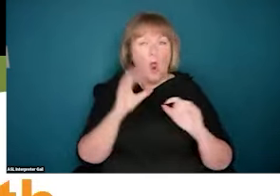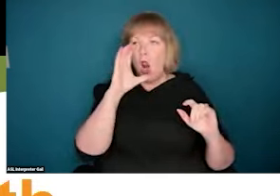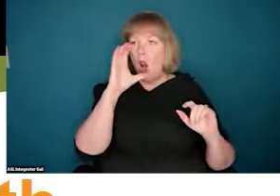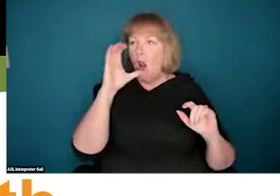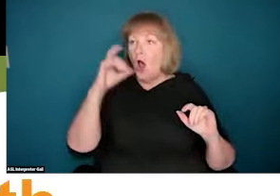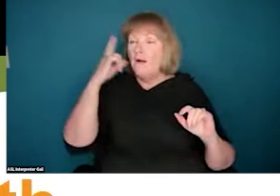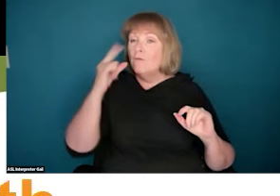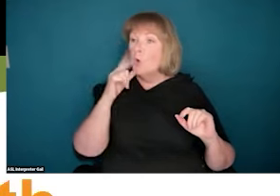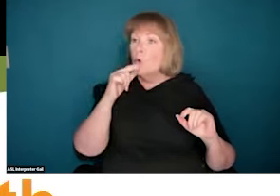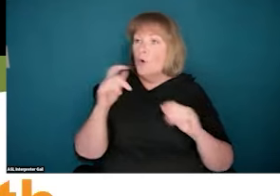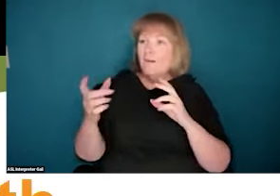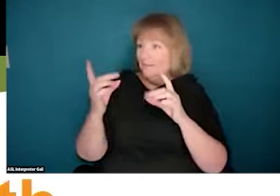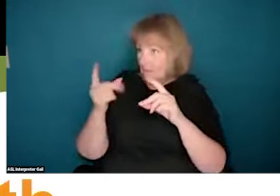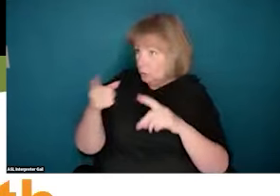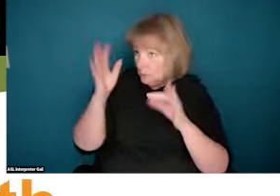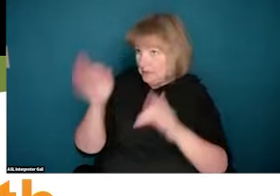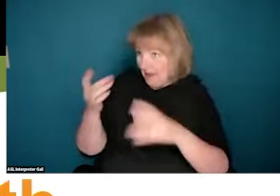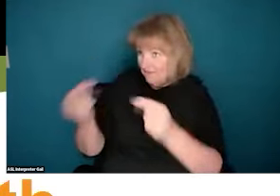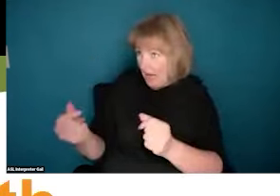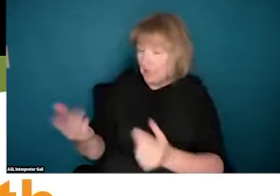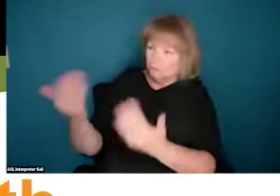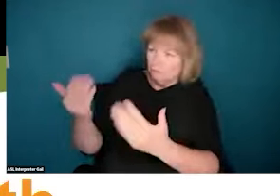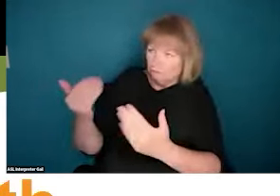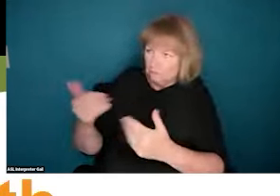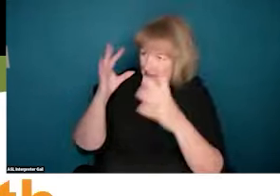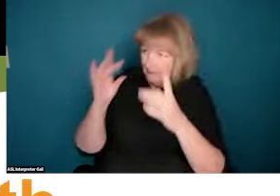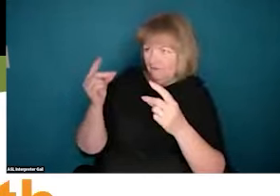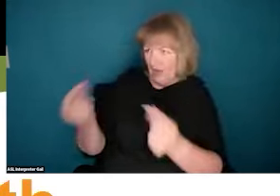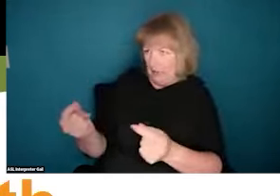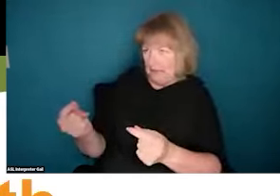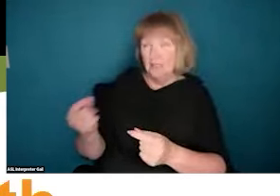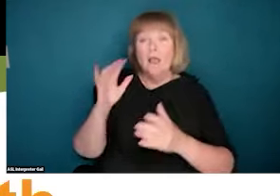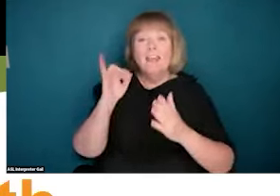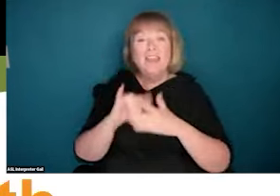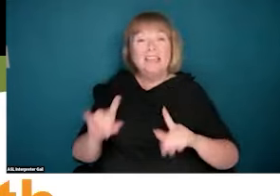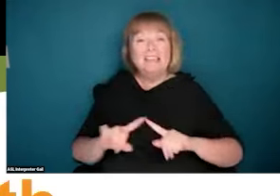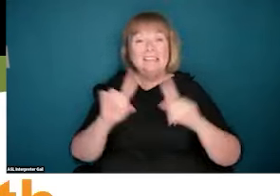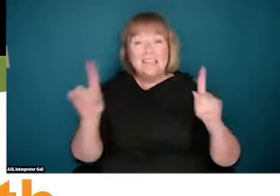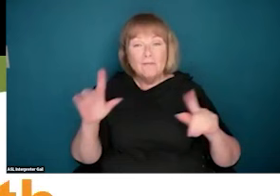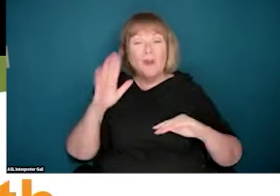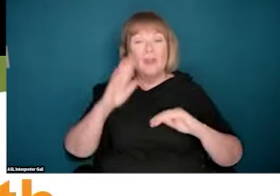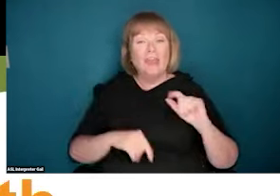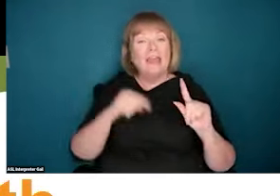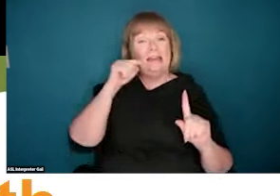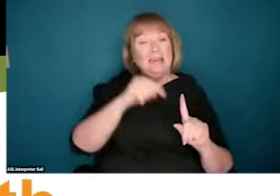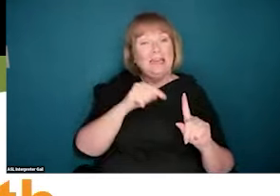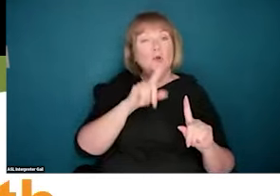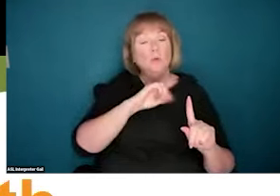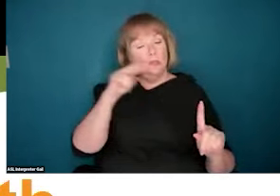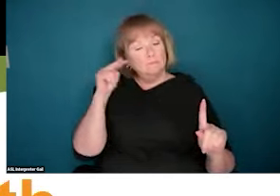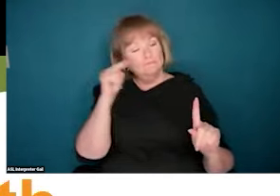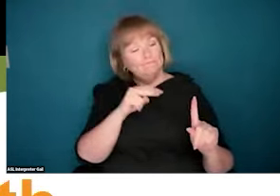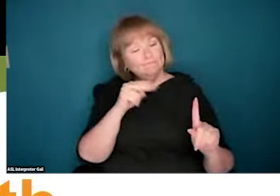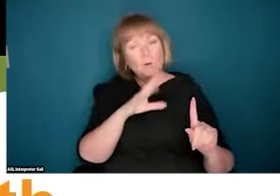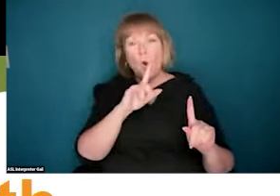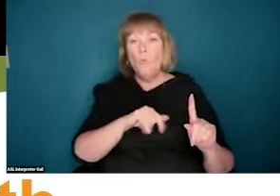entes administrativos para tratar de encontrar a alguien que sea la persona que más rápido toma las decisiones dentro de la familia